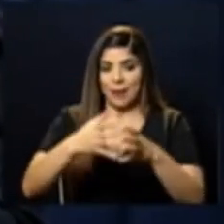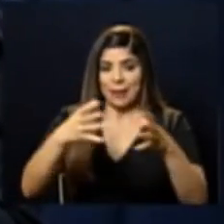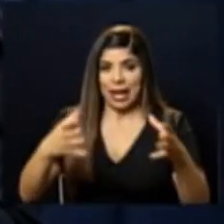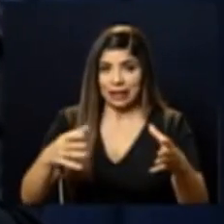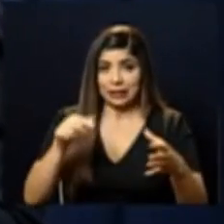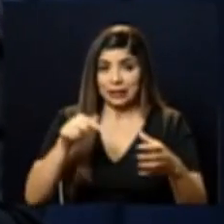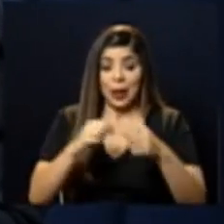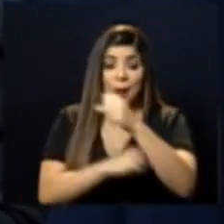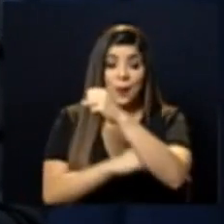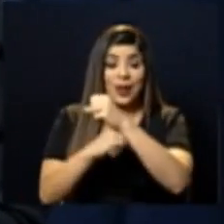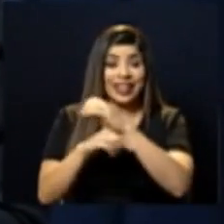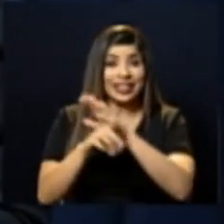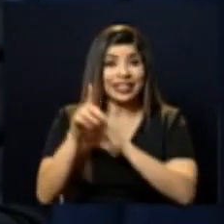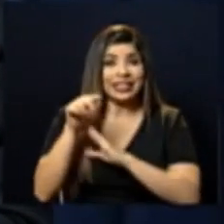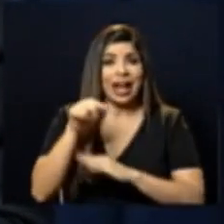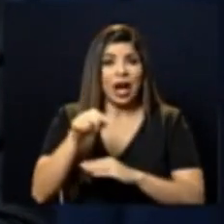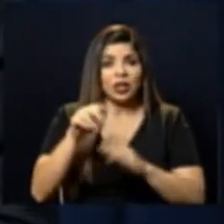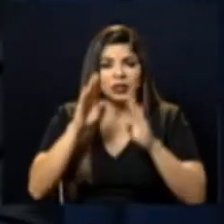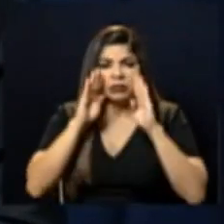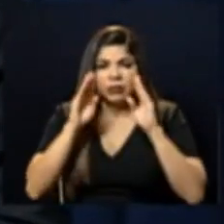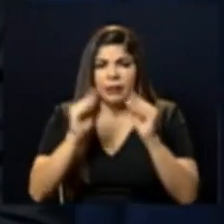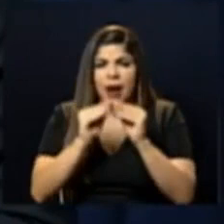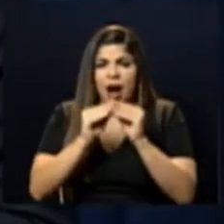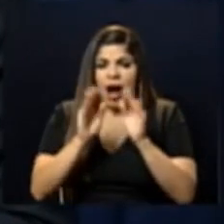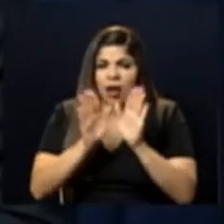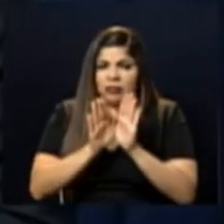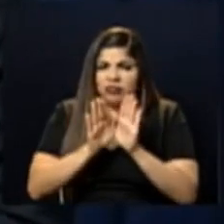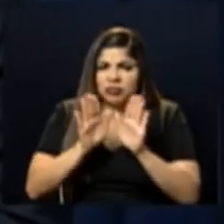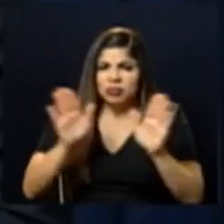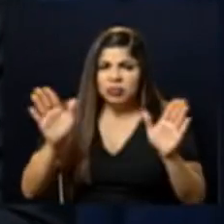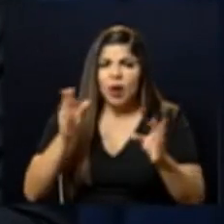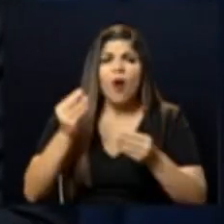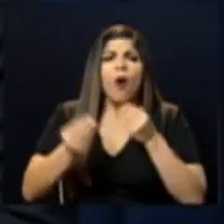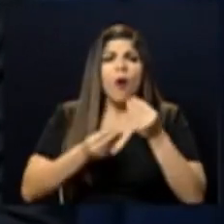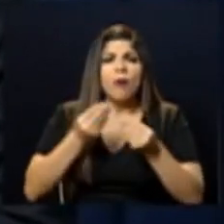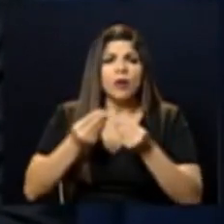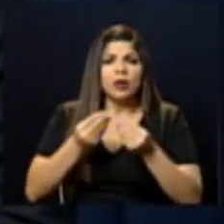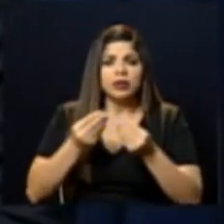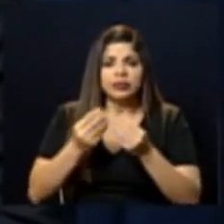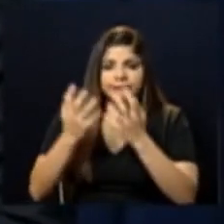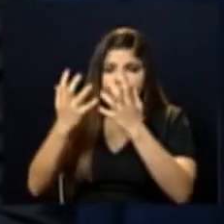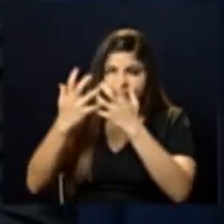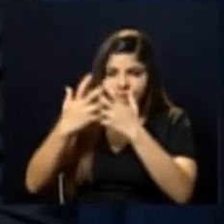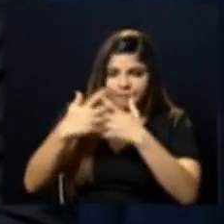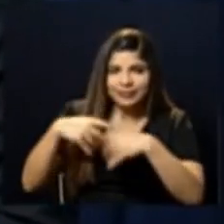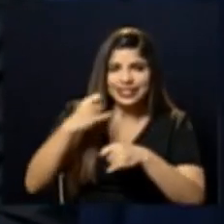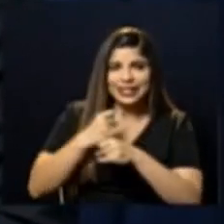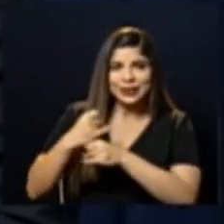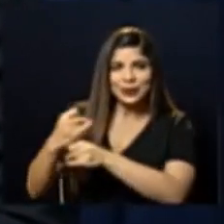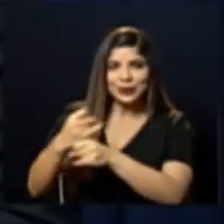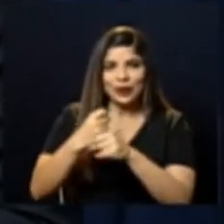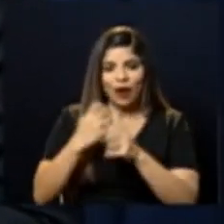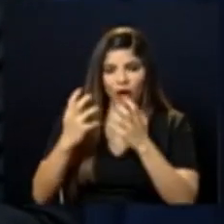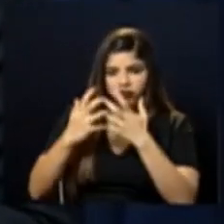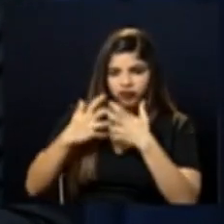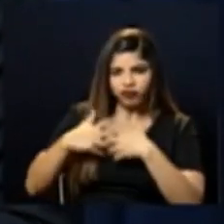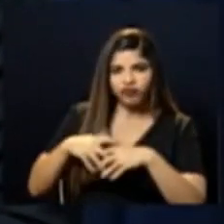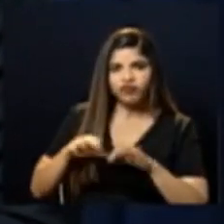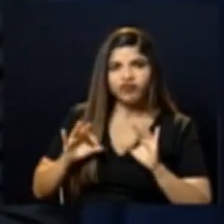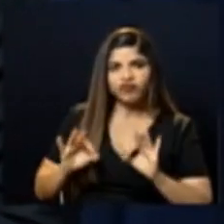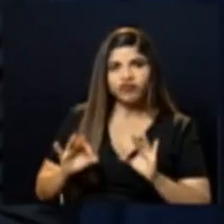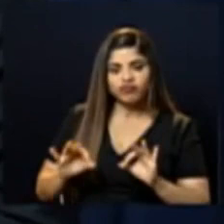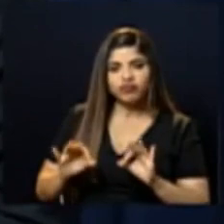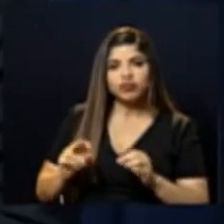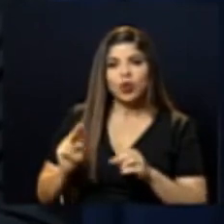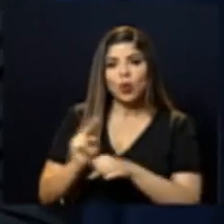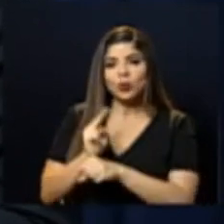Puente al Desarrollo representa un abordaje integral por medio de la articulación institucional efectiva y el uso